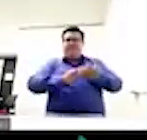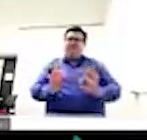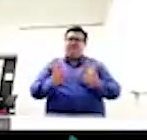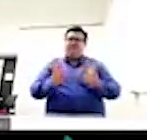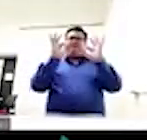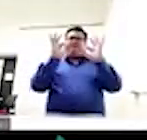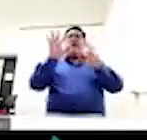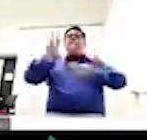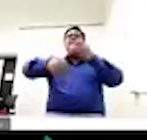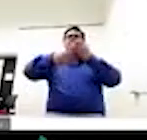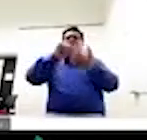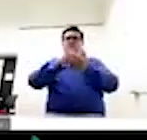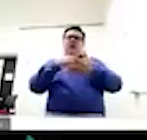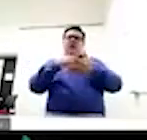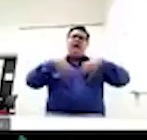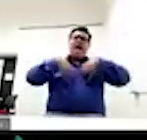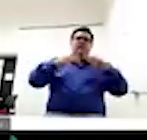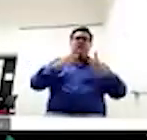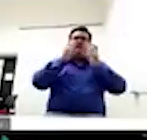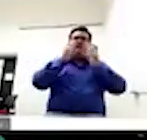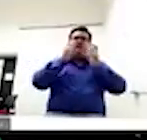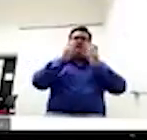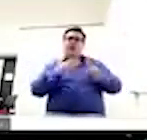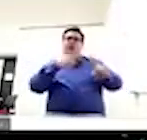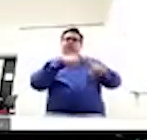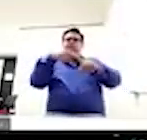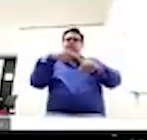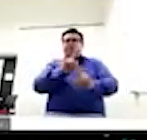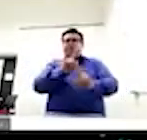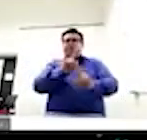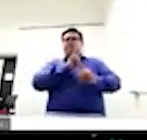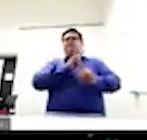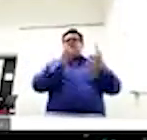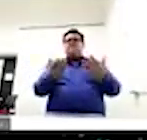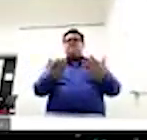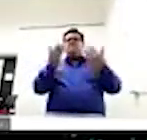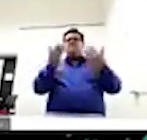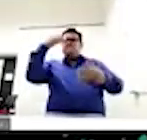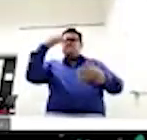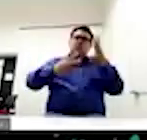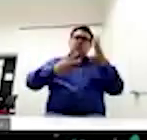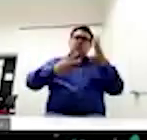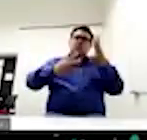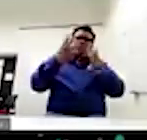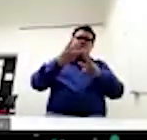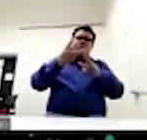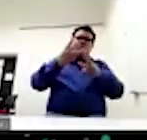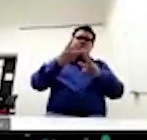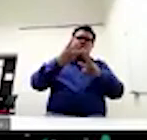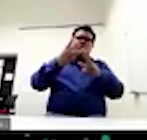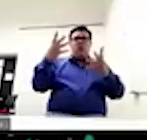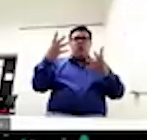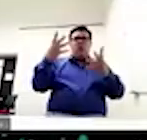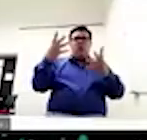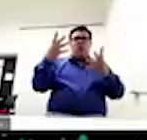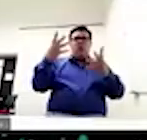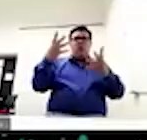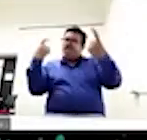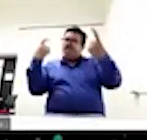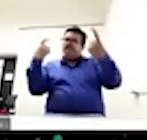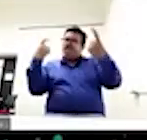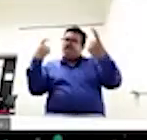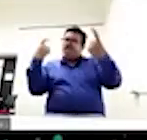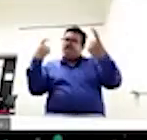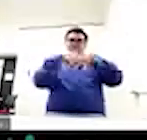que me permiten conectarme con un mundo interno y diverso que es para mí el verdadero. Y para ir más profundo